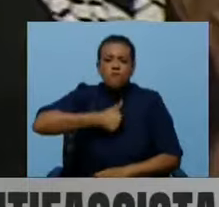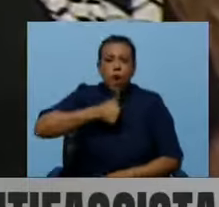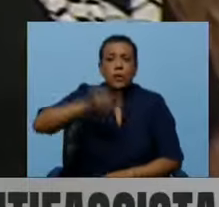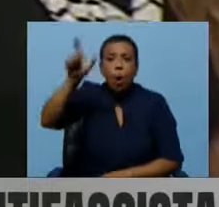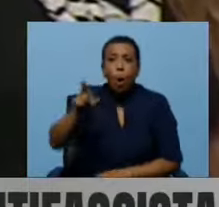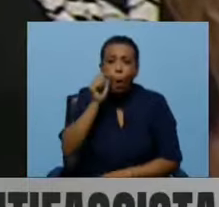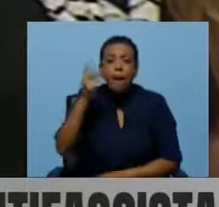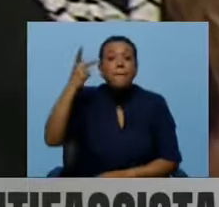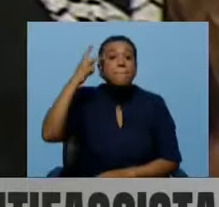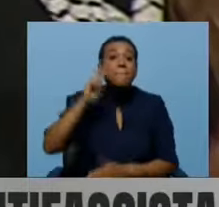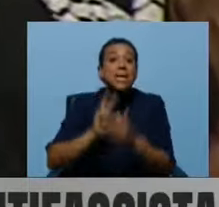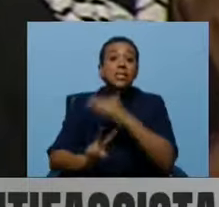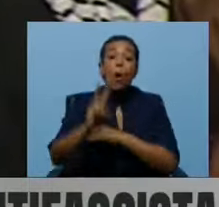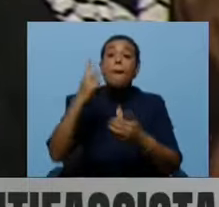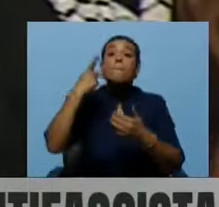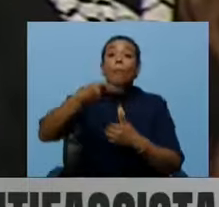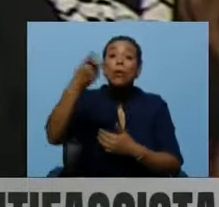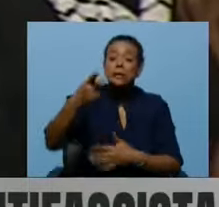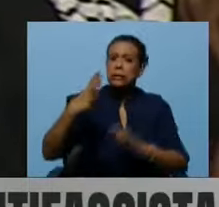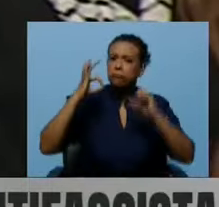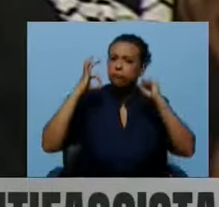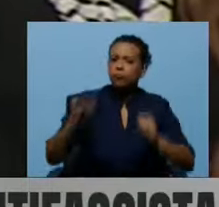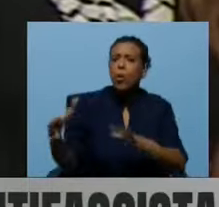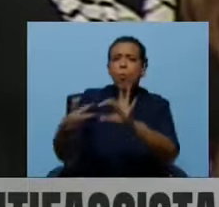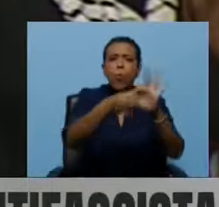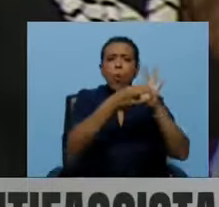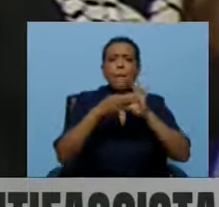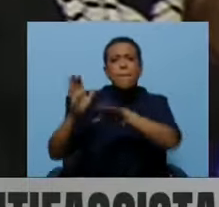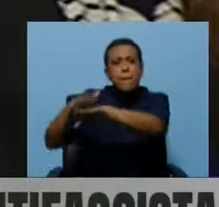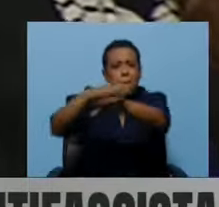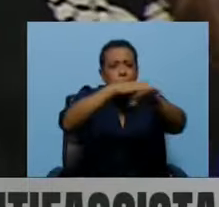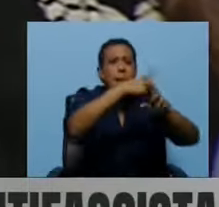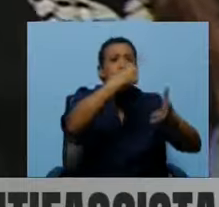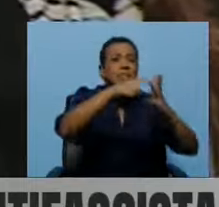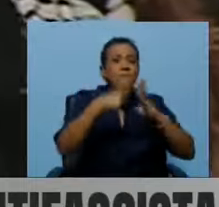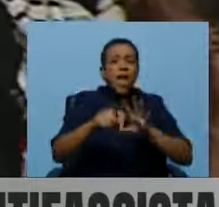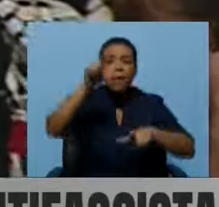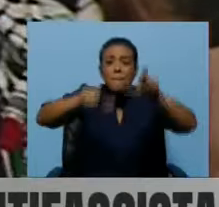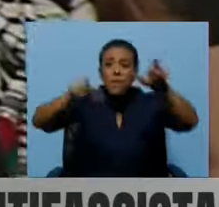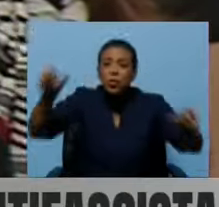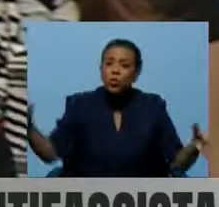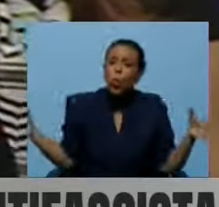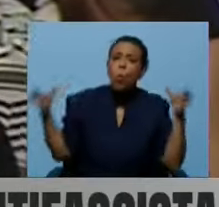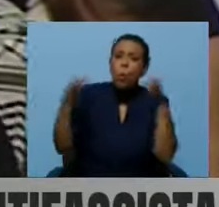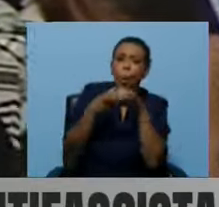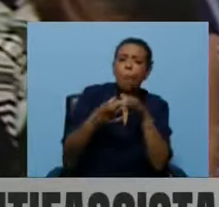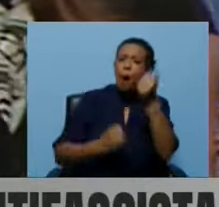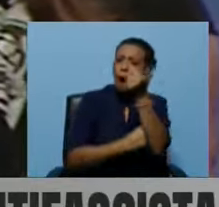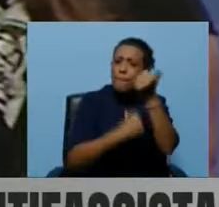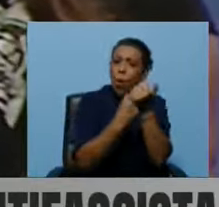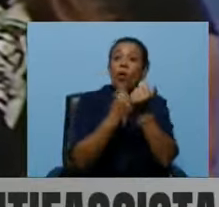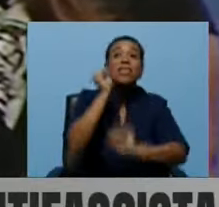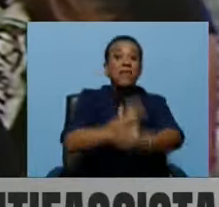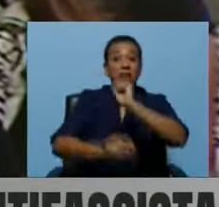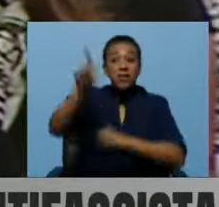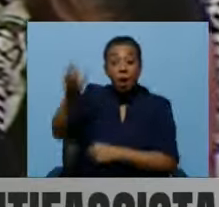visión política y capacidad para unir a diferentes grupos.